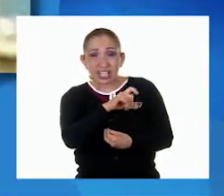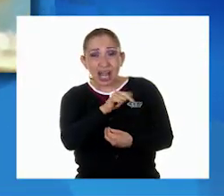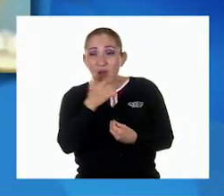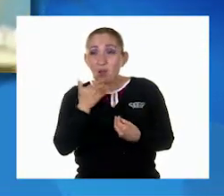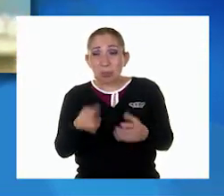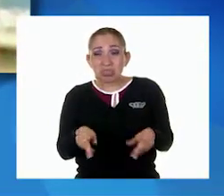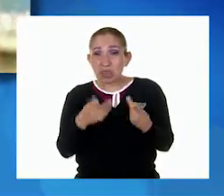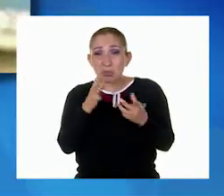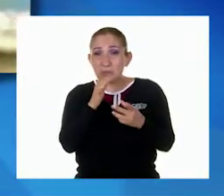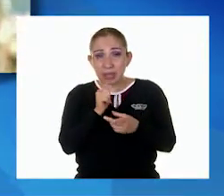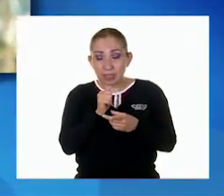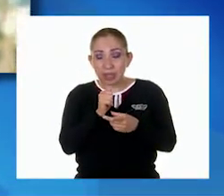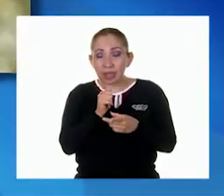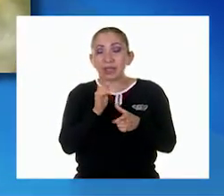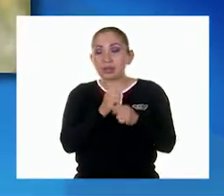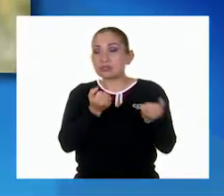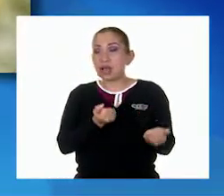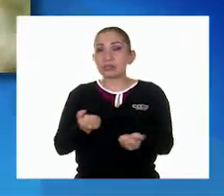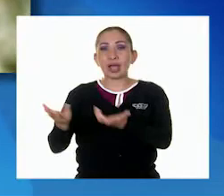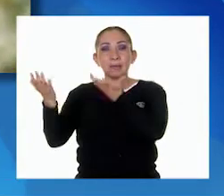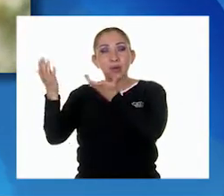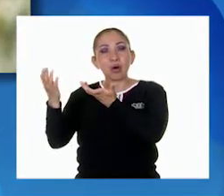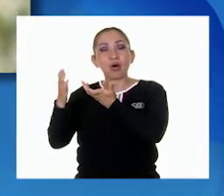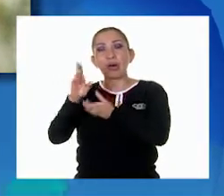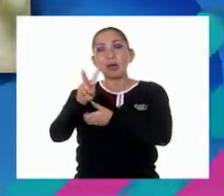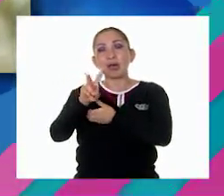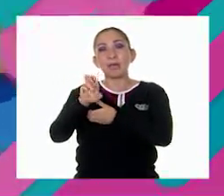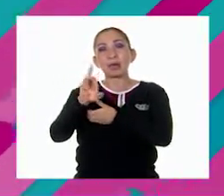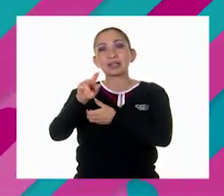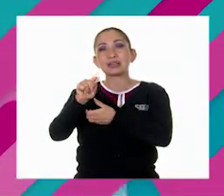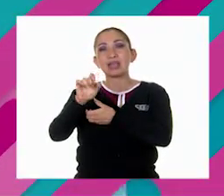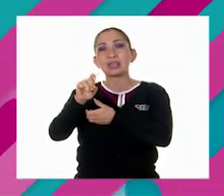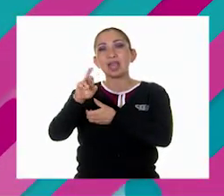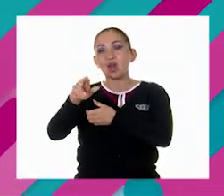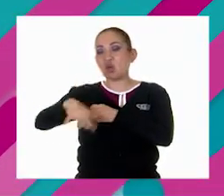mercado suficiente, lo enviamos a nuestro vertedero. Ahí se